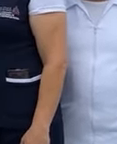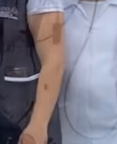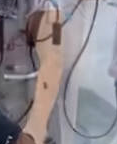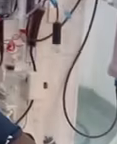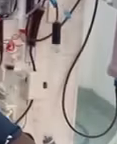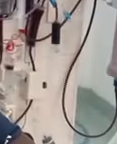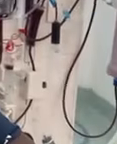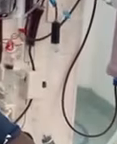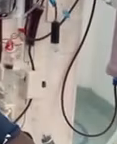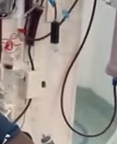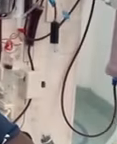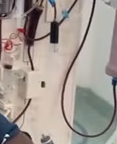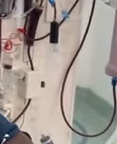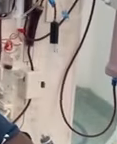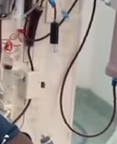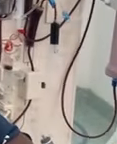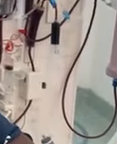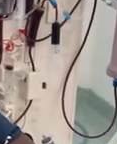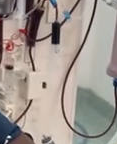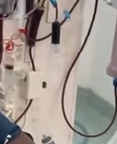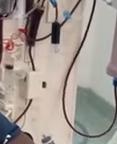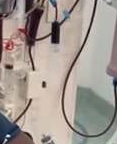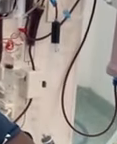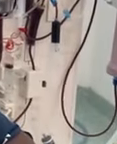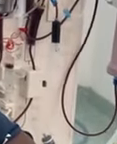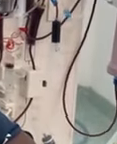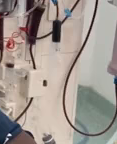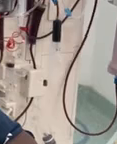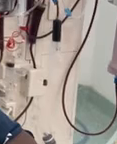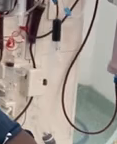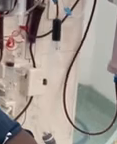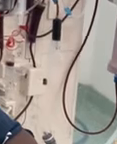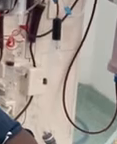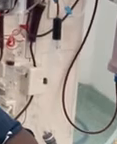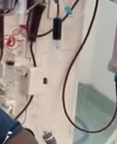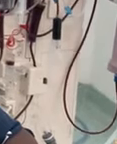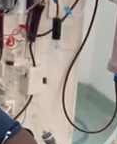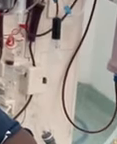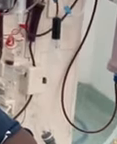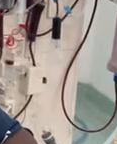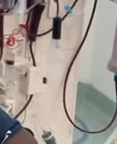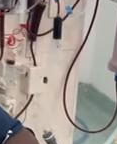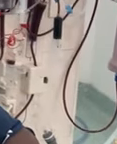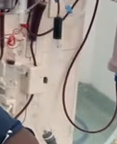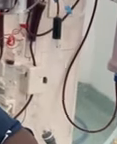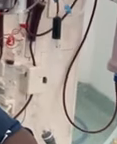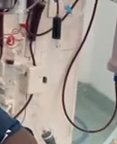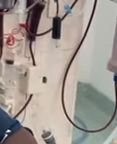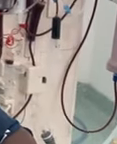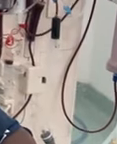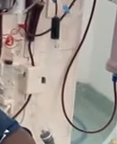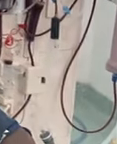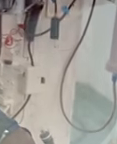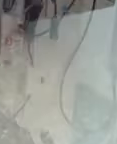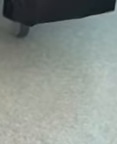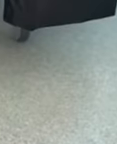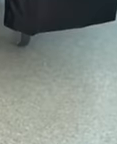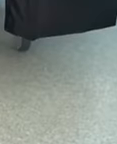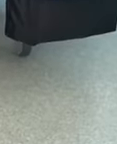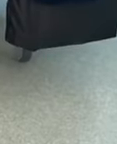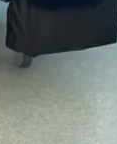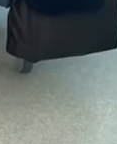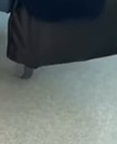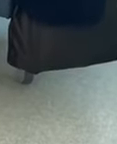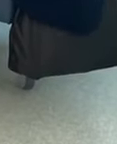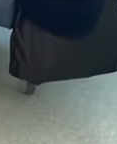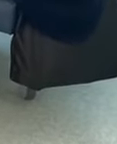ya todos 23 años tendiendo a problemas y hacerme el análisis dos veces